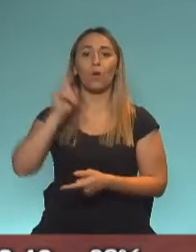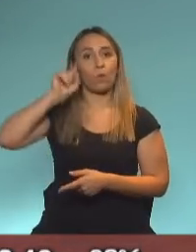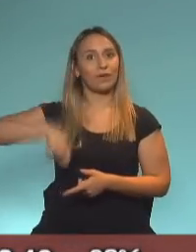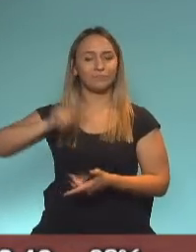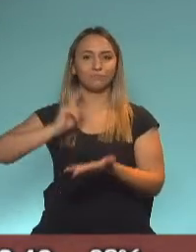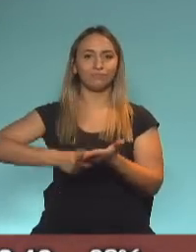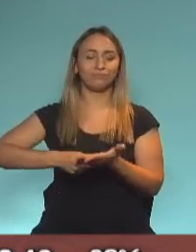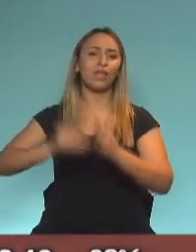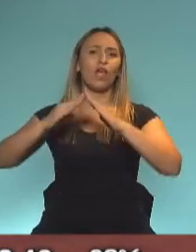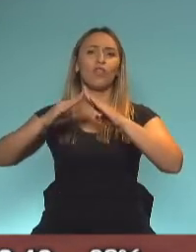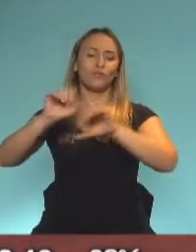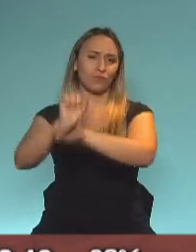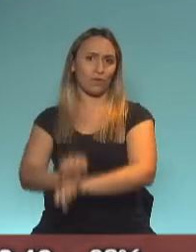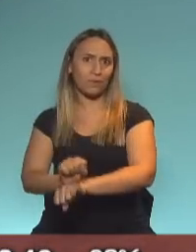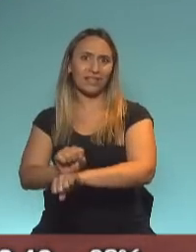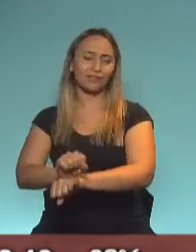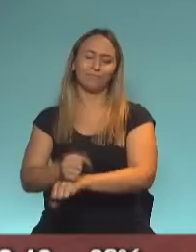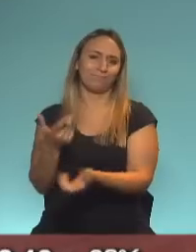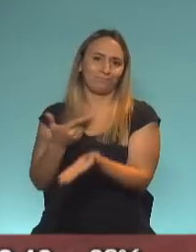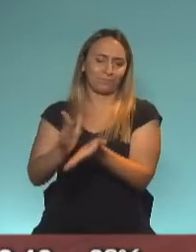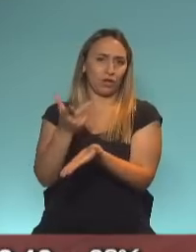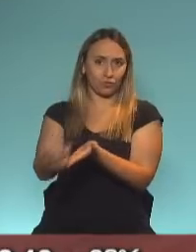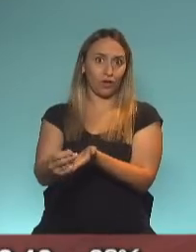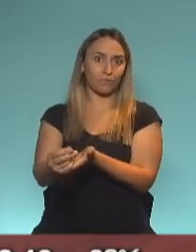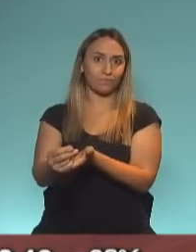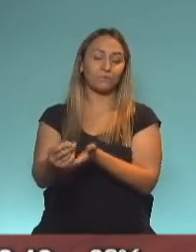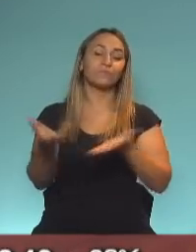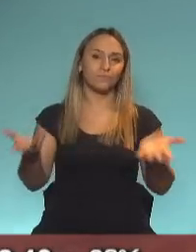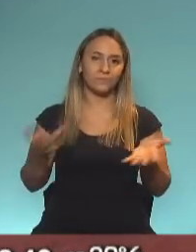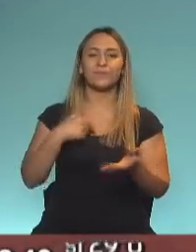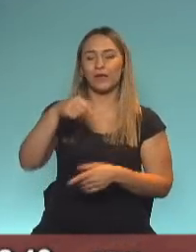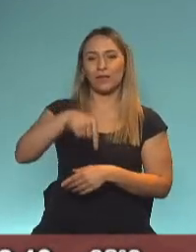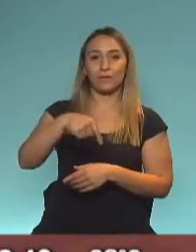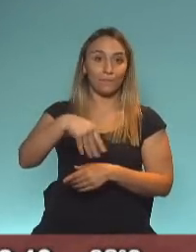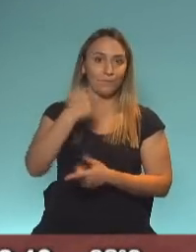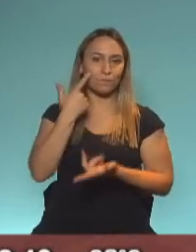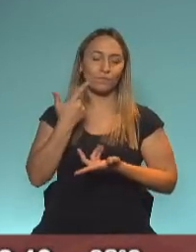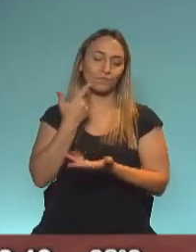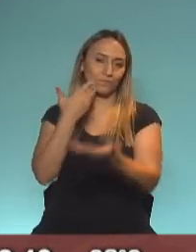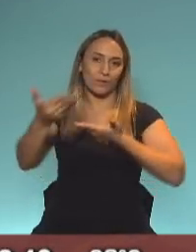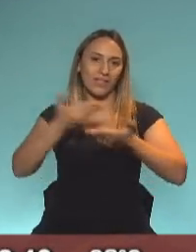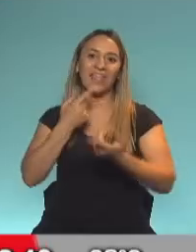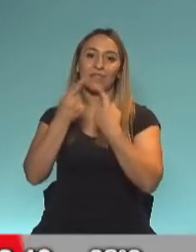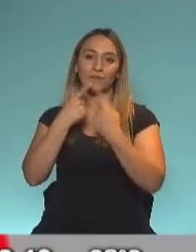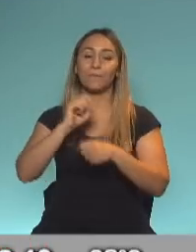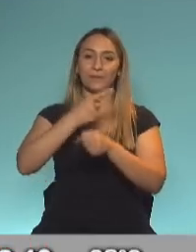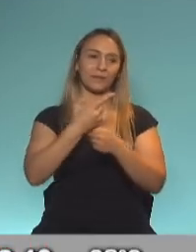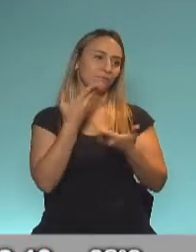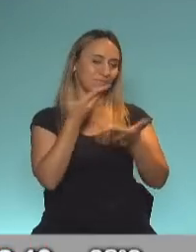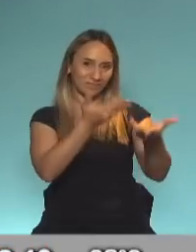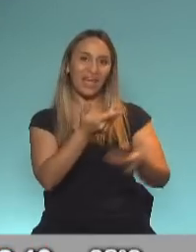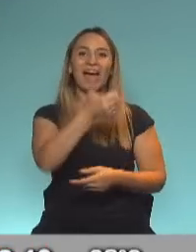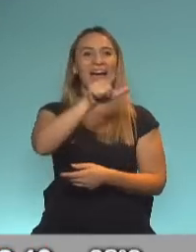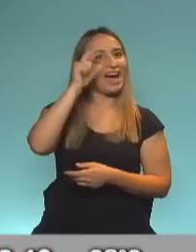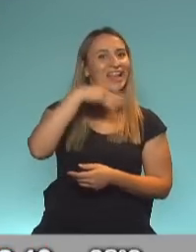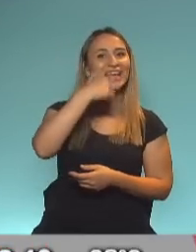prisión domiciliaria. Y vamos a compartir una entrevista con él. Primero saludamos a Alejandra Corrales. Alejandra,